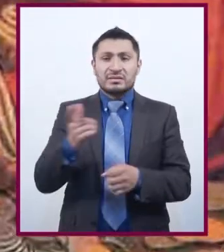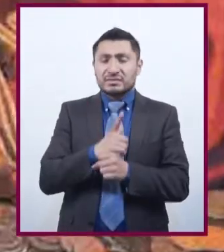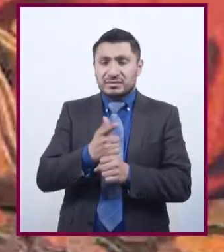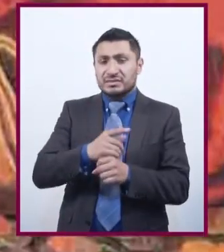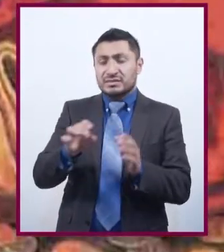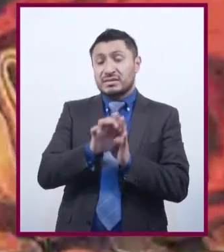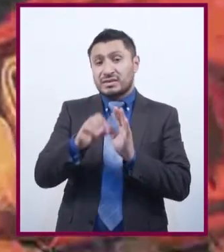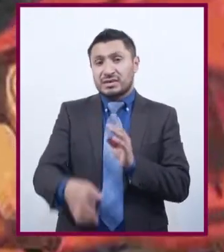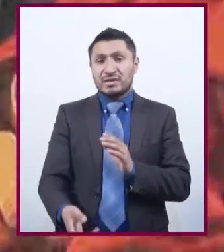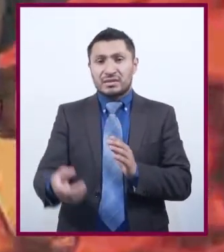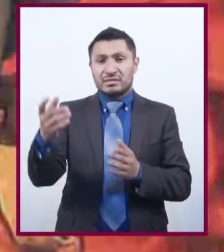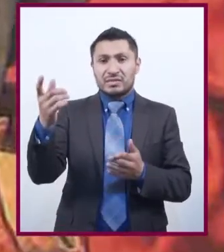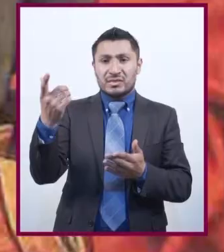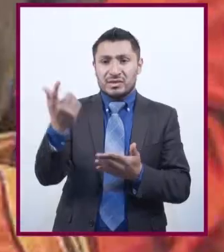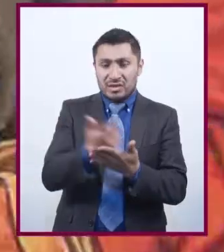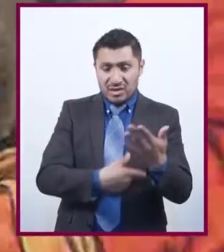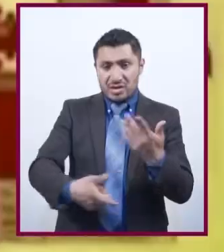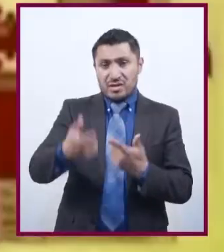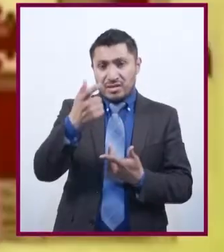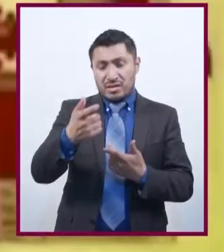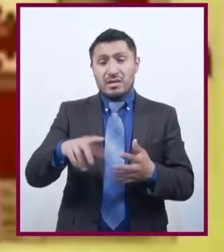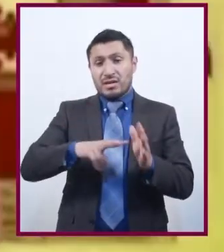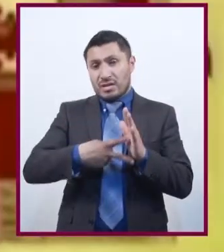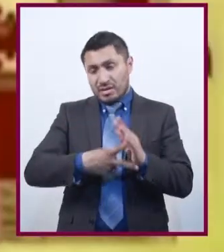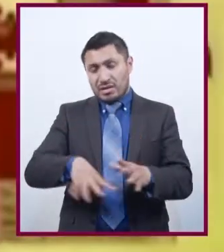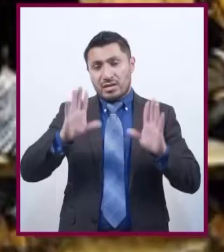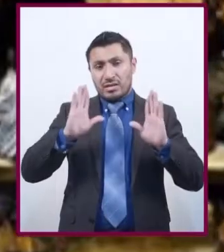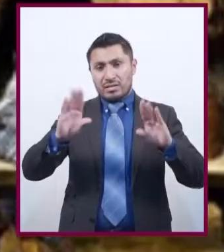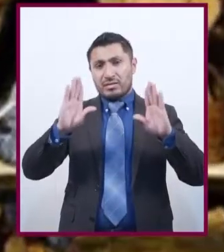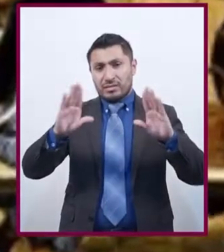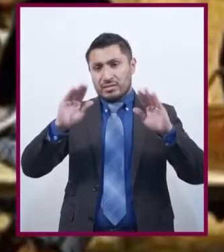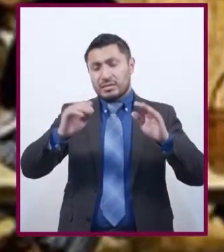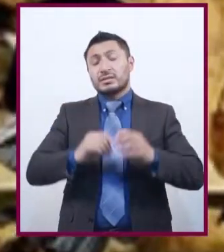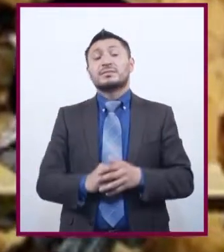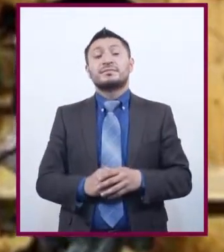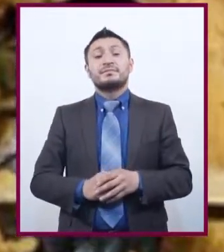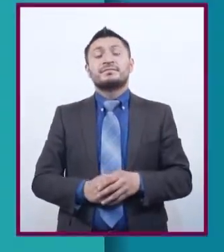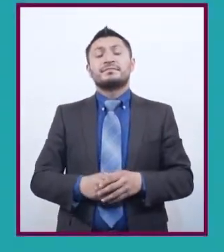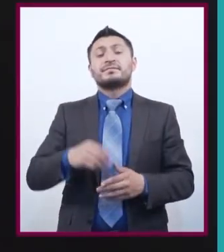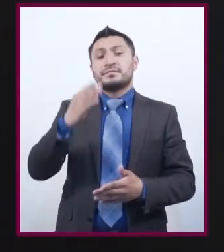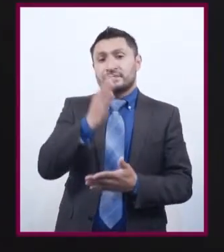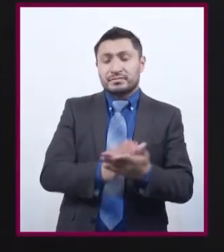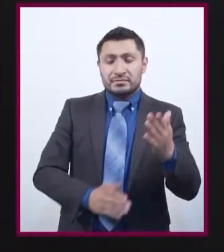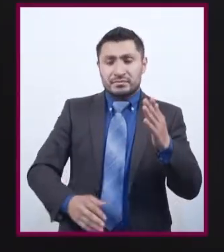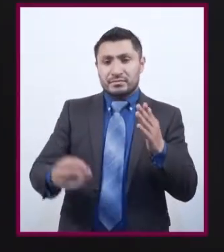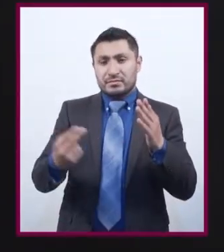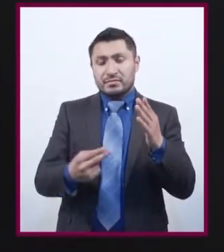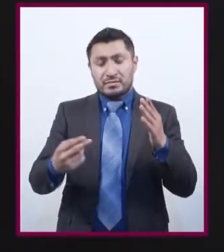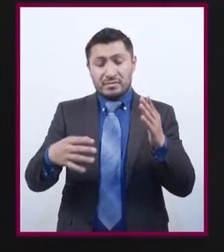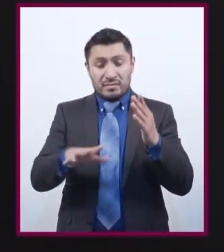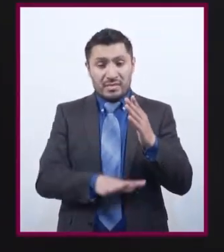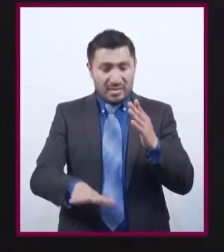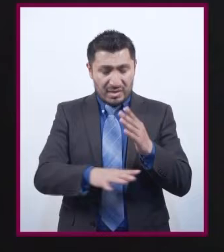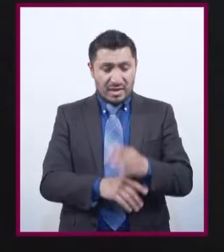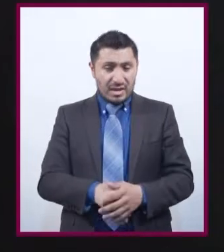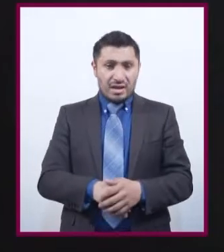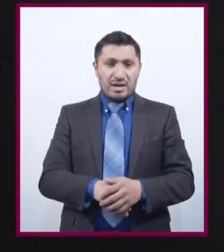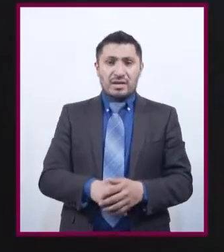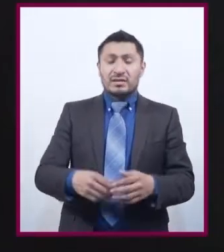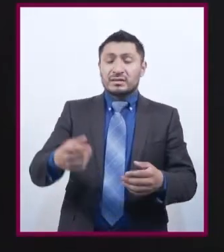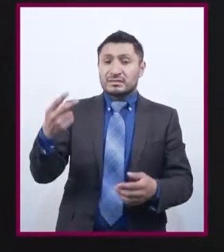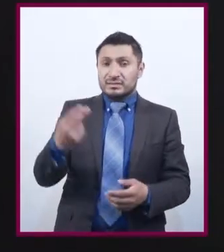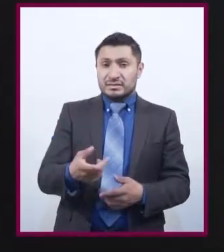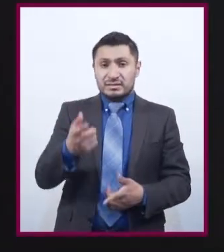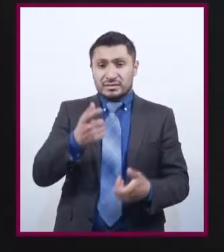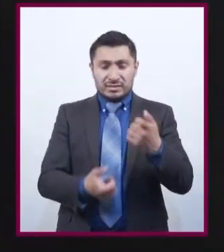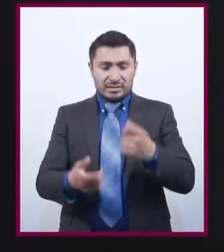se acercó a profesiones como la contabilidad la ingeniería y la enseñanza la baja clase media carente de una solvencia